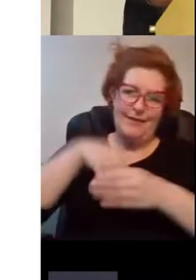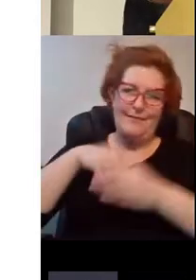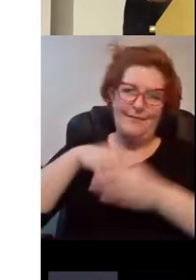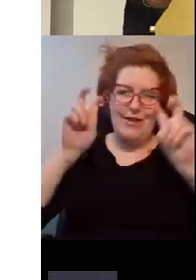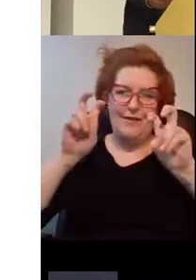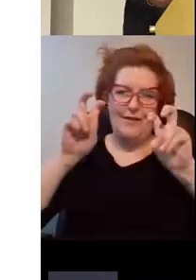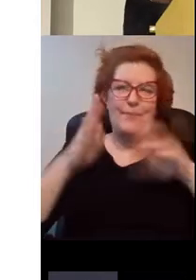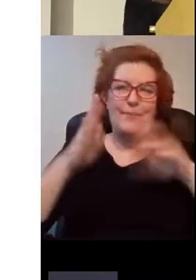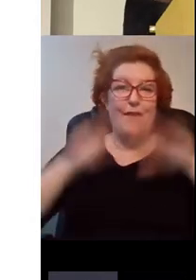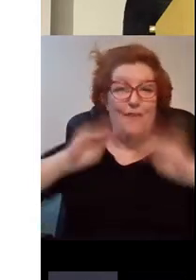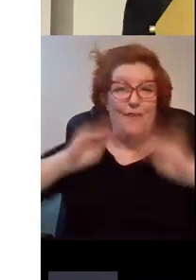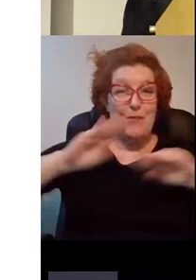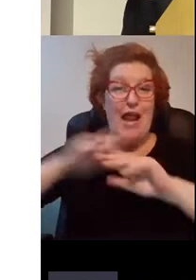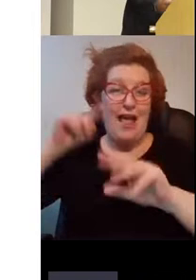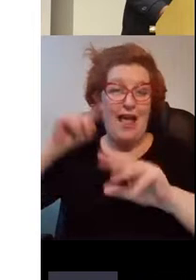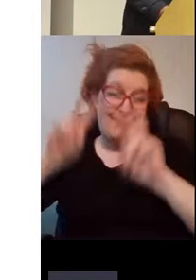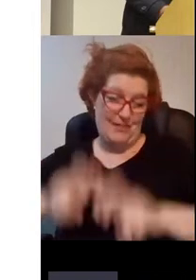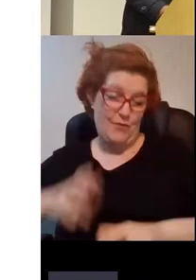de investigación